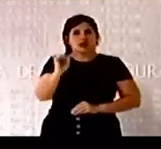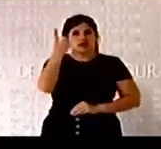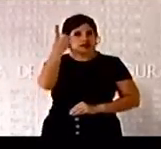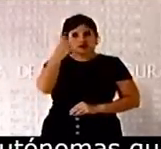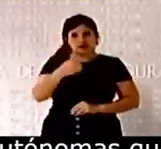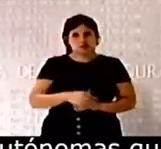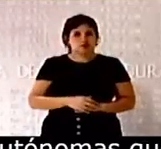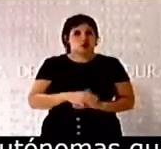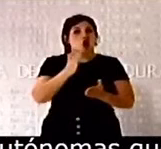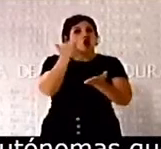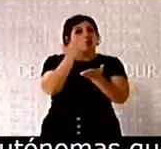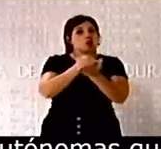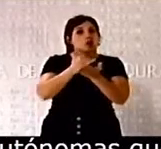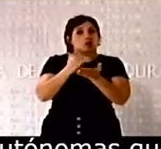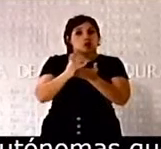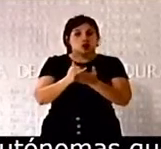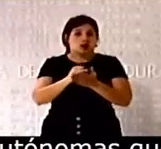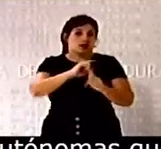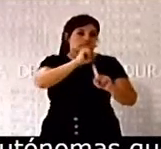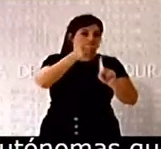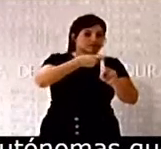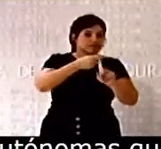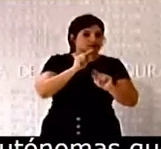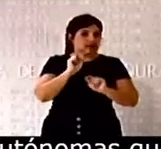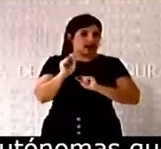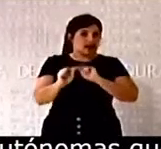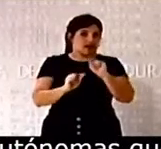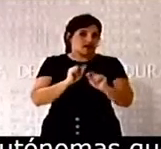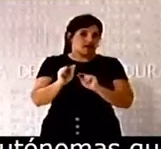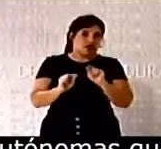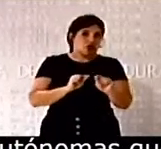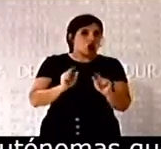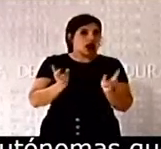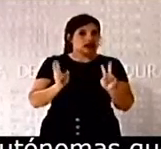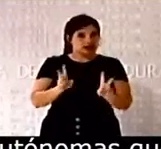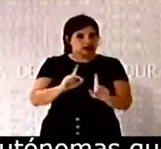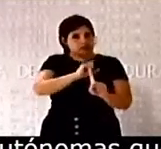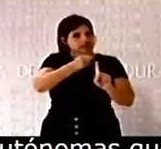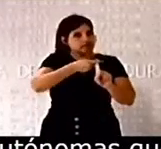pruebas de diagnóstico de infección activa realiza de todas las comunidades autónomas.